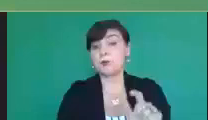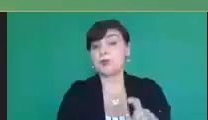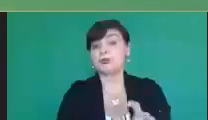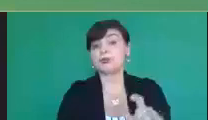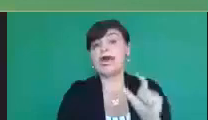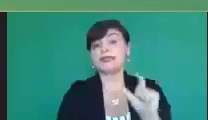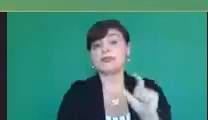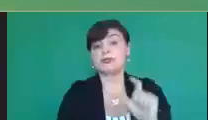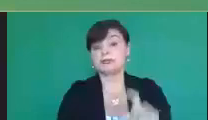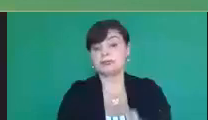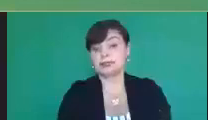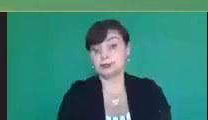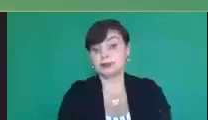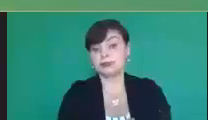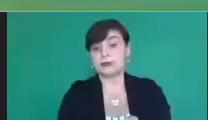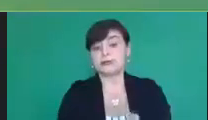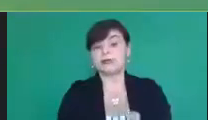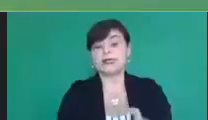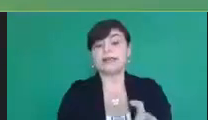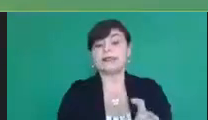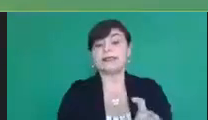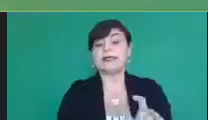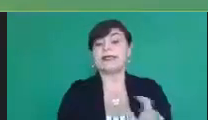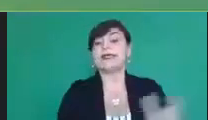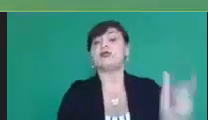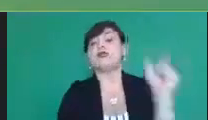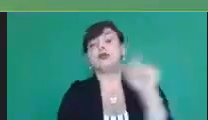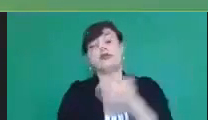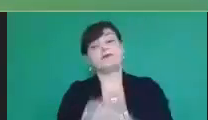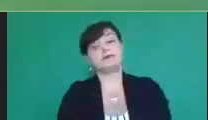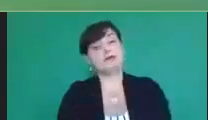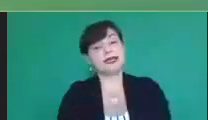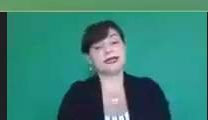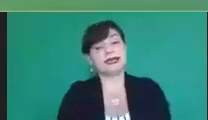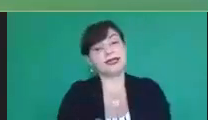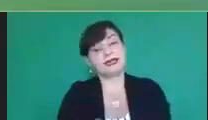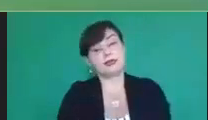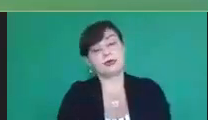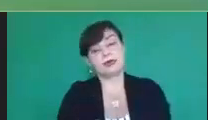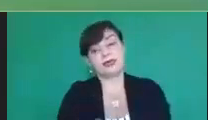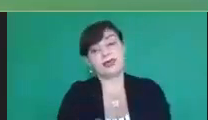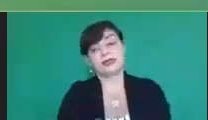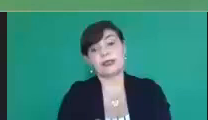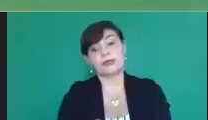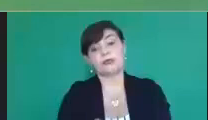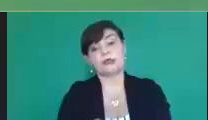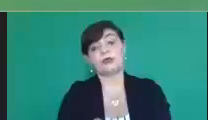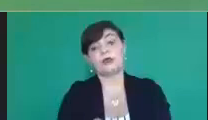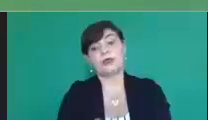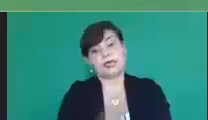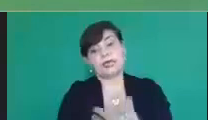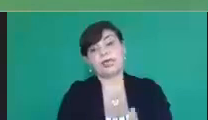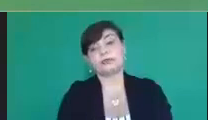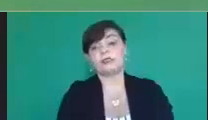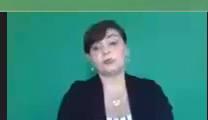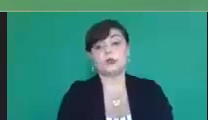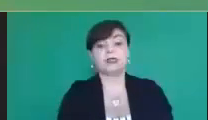puntos administrativos. Quiere decir que no influían en la inocuidad del producto y eso